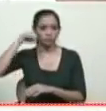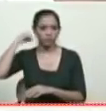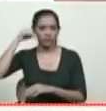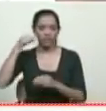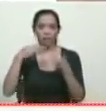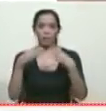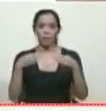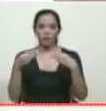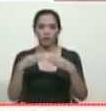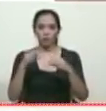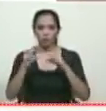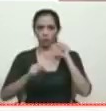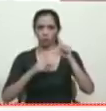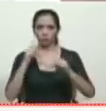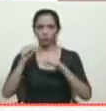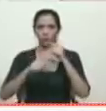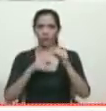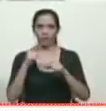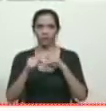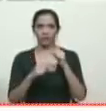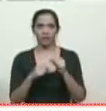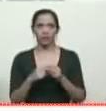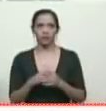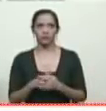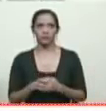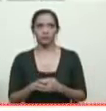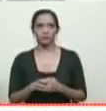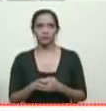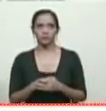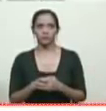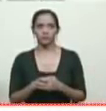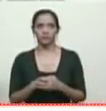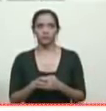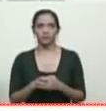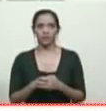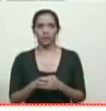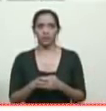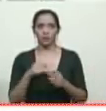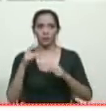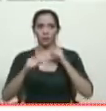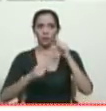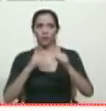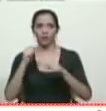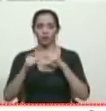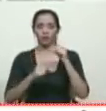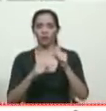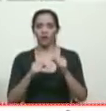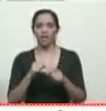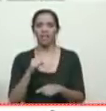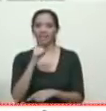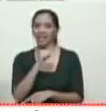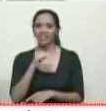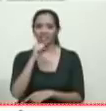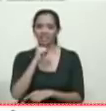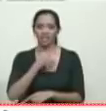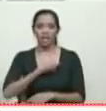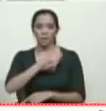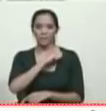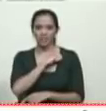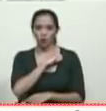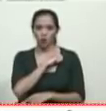cuenta Twitter... Creo que lo tenemos en pantalla completa, Tania. Vamos publicó, a verlo. Publicó en su cuenta Twitter el cantante español Miguel